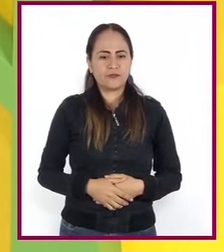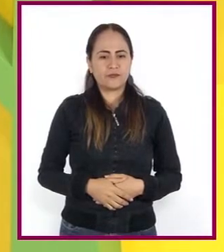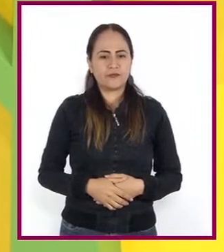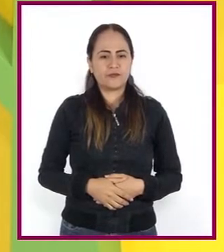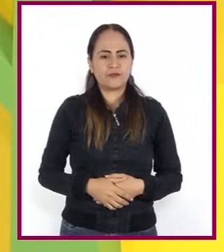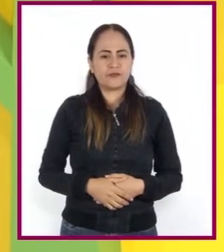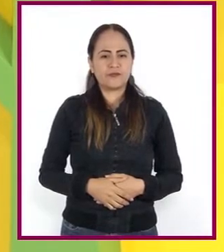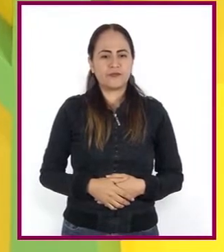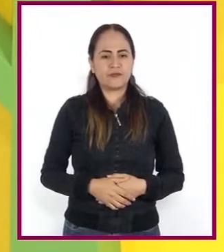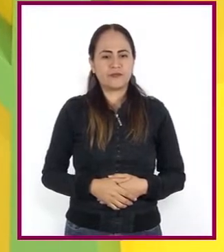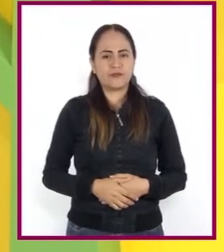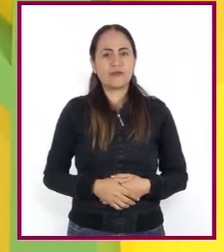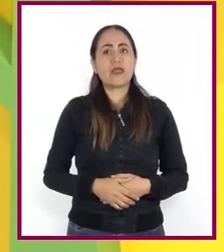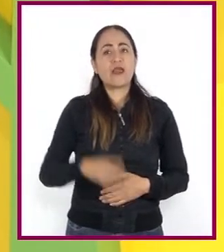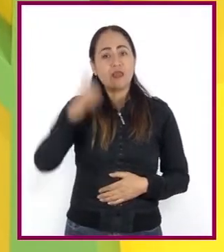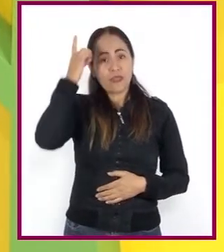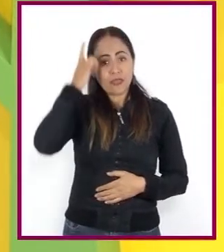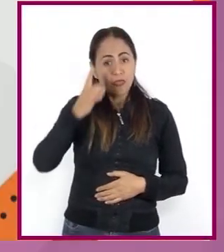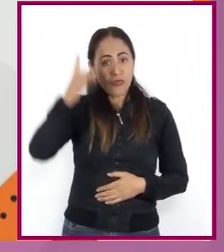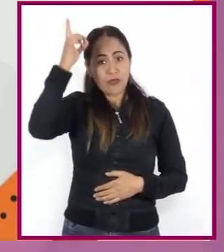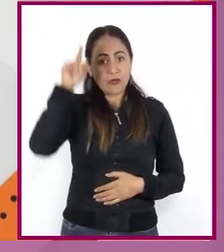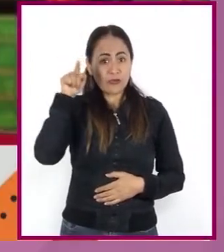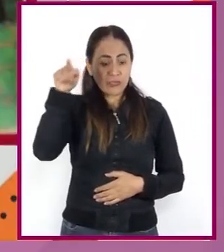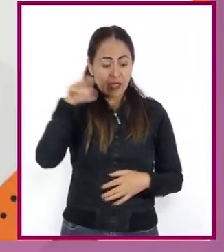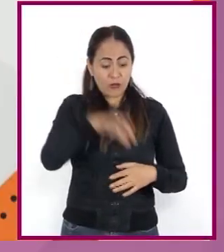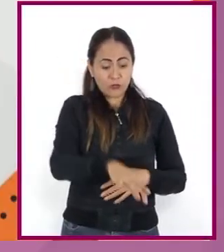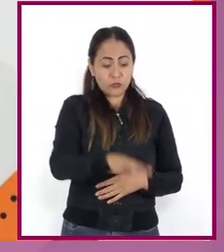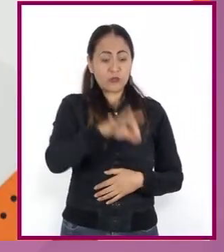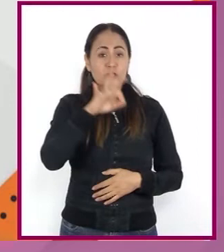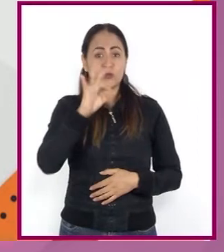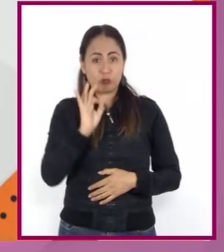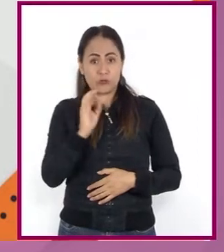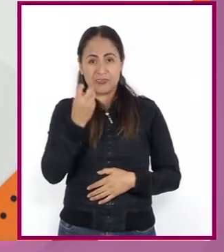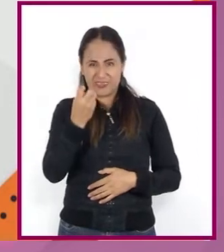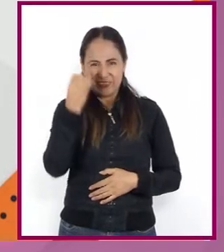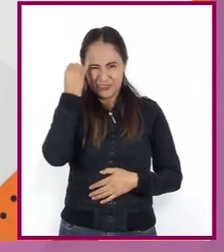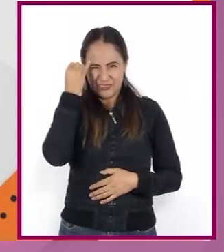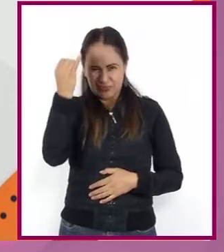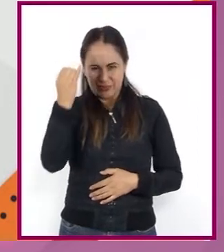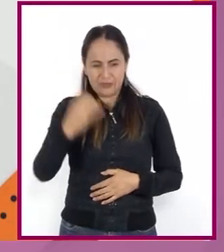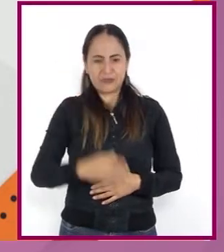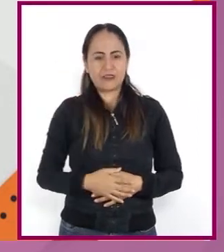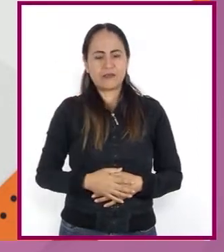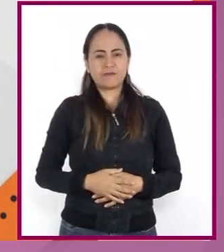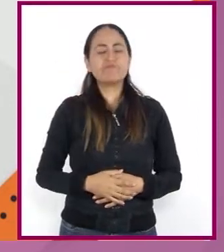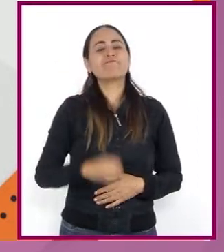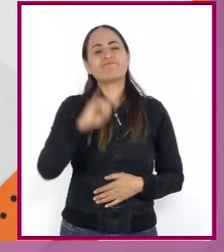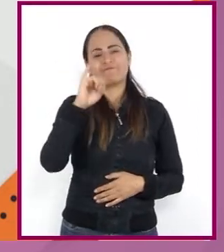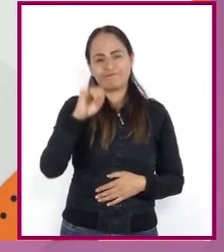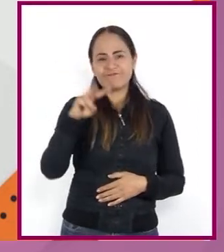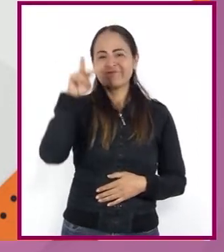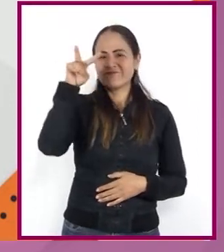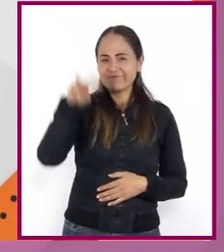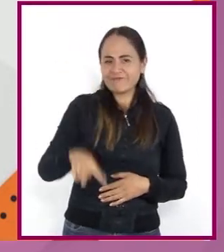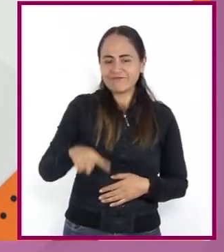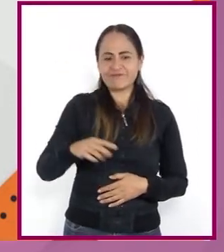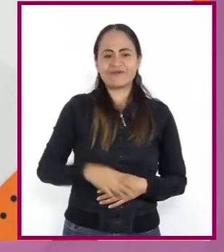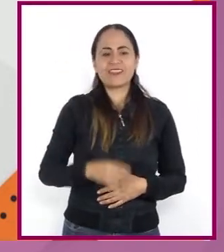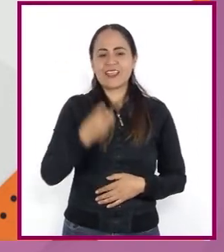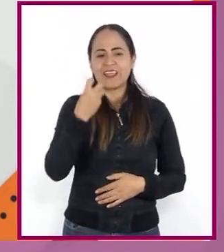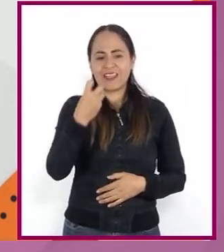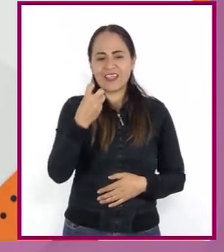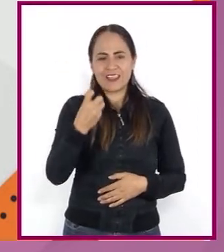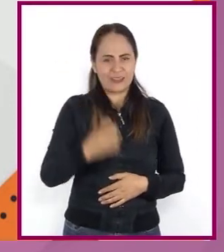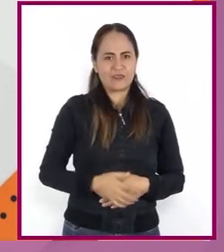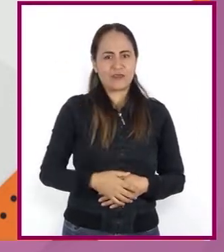Teoría del origen del derecho divino. Es correcto, Leslie. Esta teoría se basa en la idea de